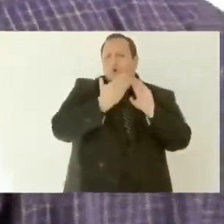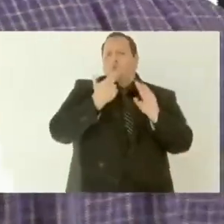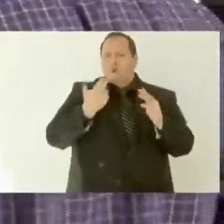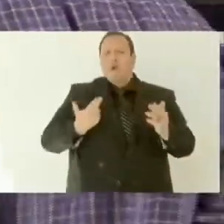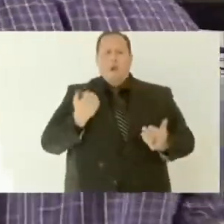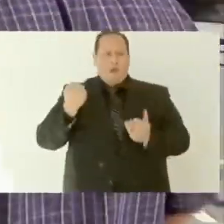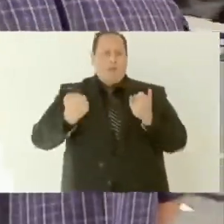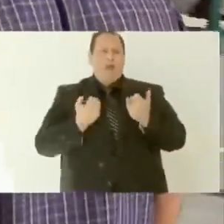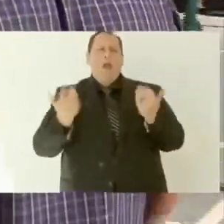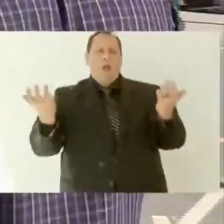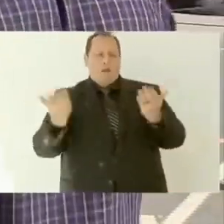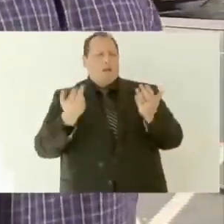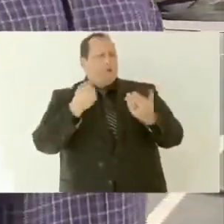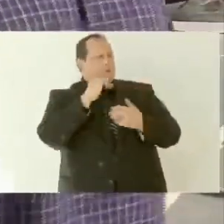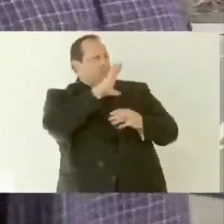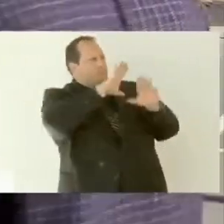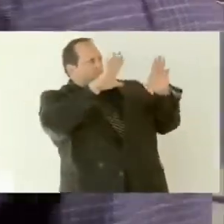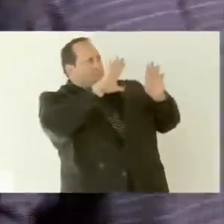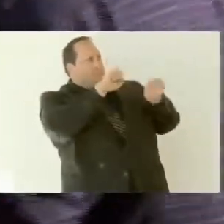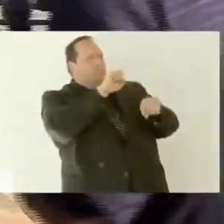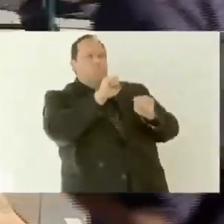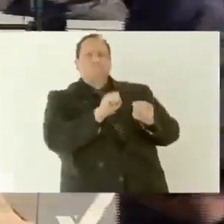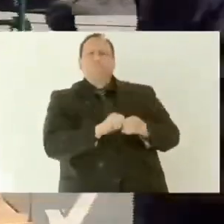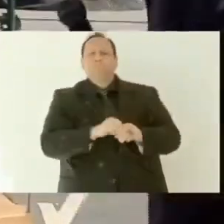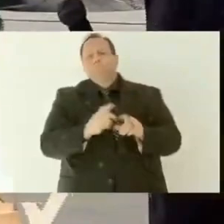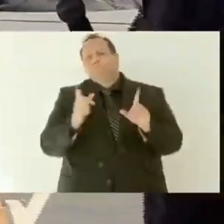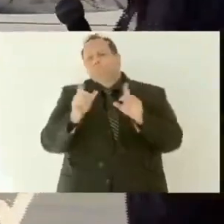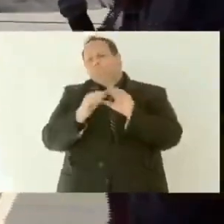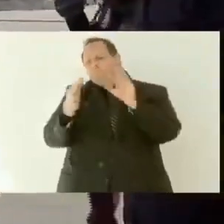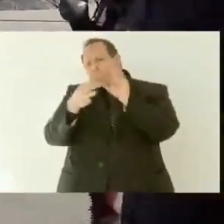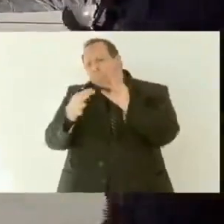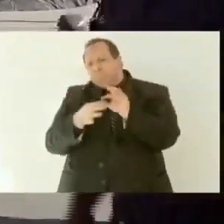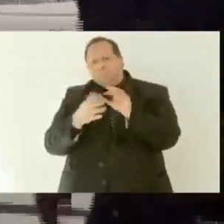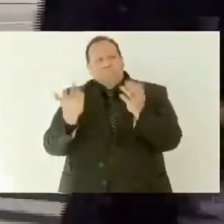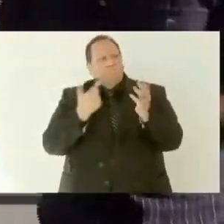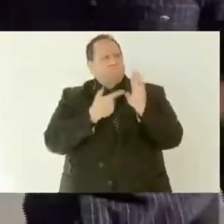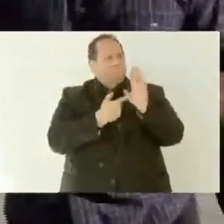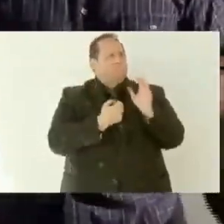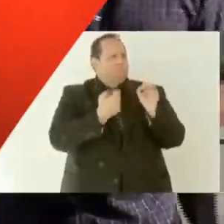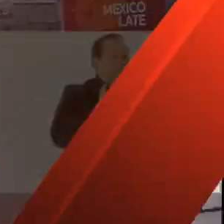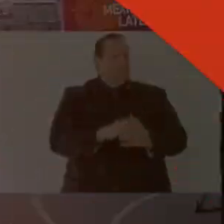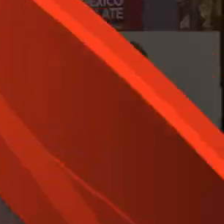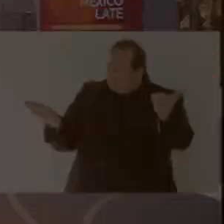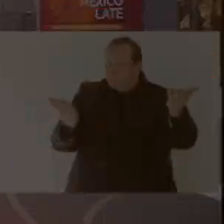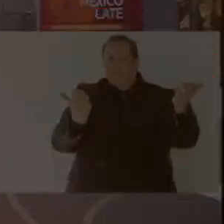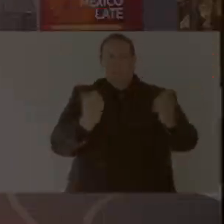generamos estas plataformas. Esto sería, digamos, la explicación del parque.